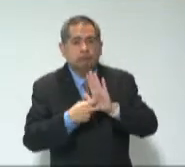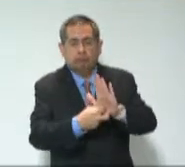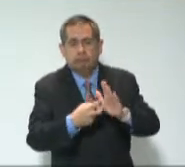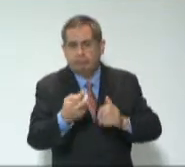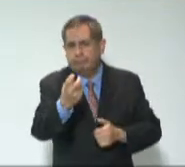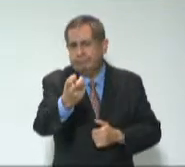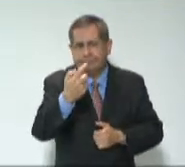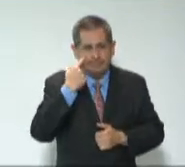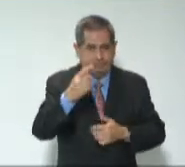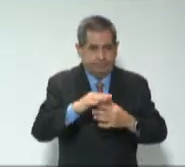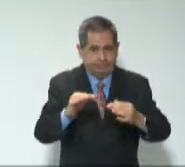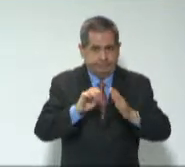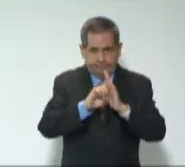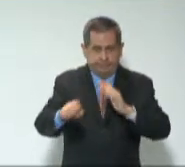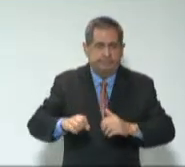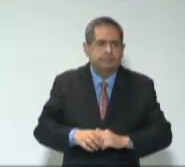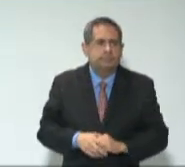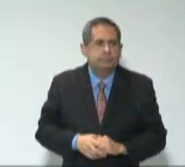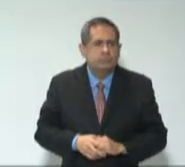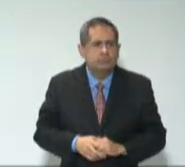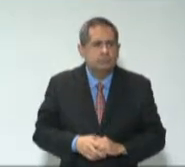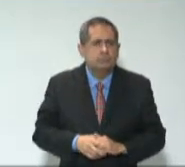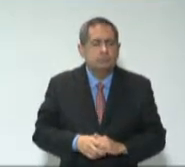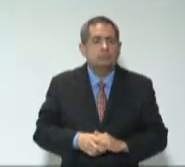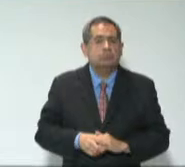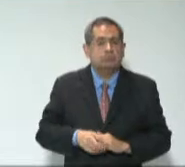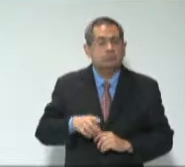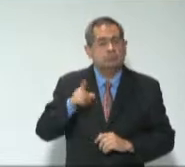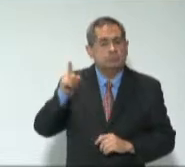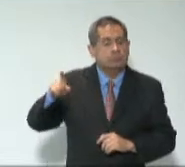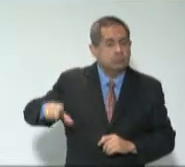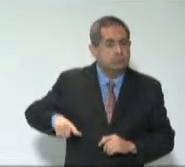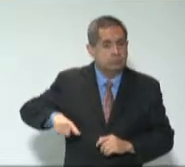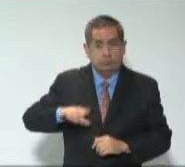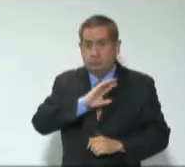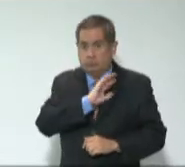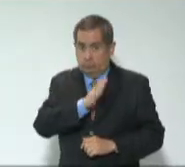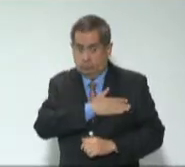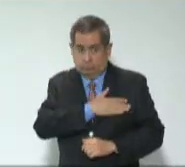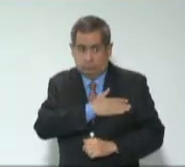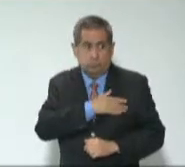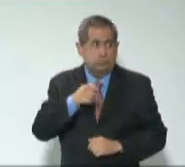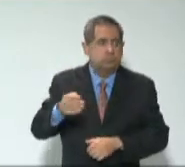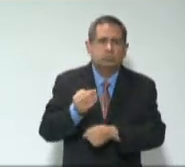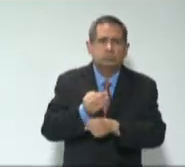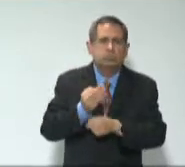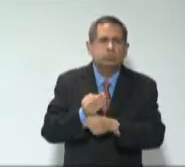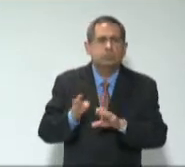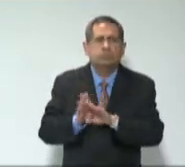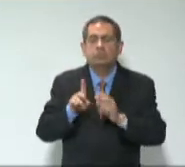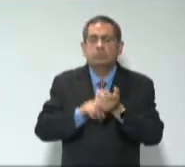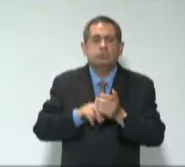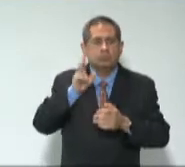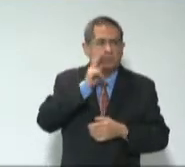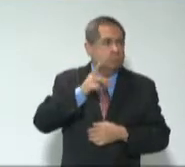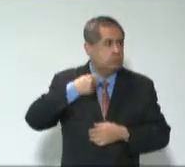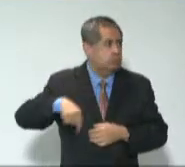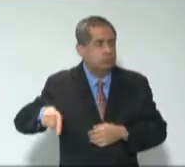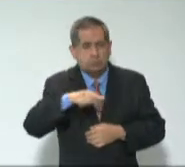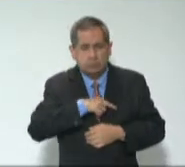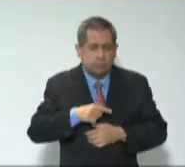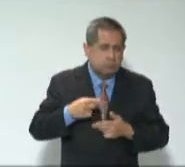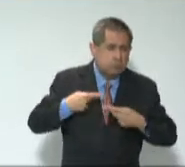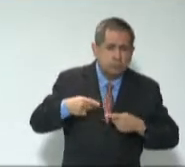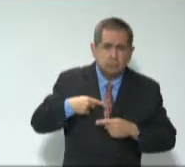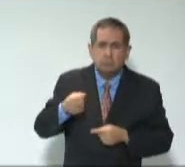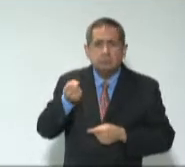de lo que estoy diciendo el gobierno de Pedro Sánchez en España cuenta con en estos momentos con una aprobación por la gestión de la crisis